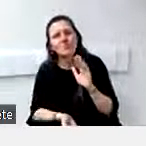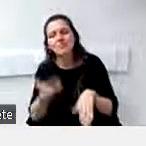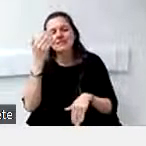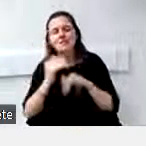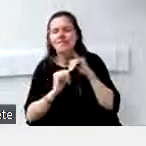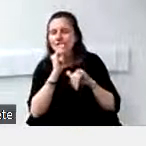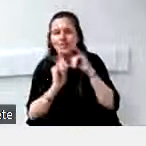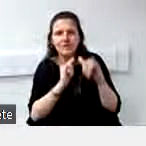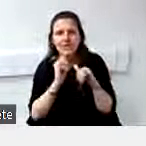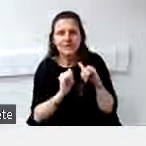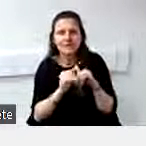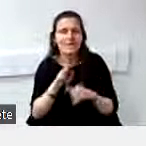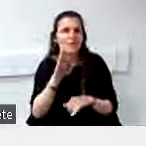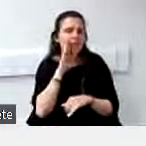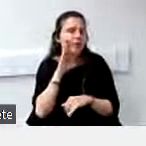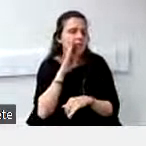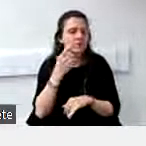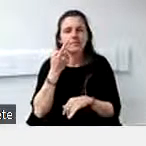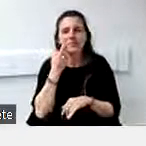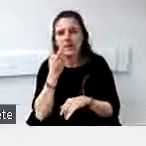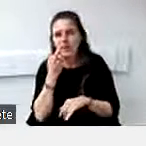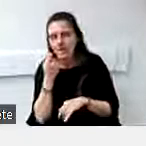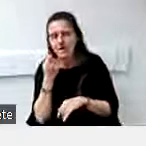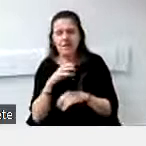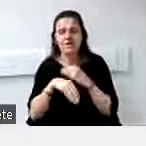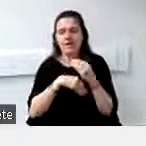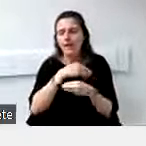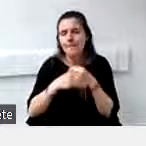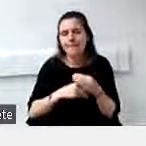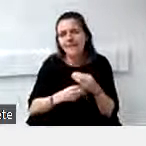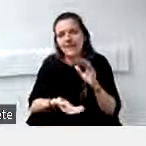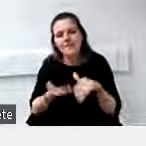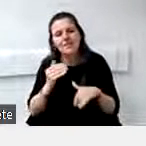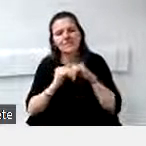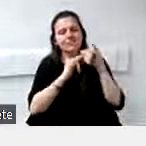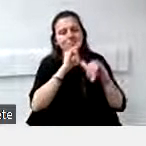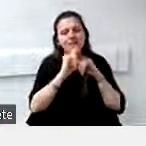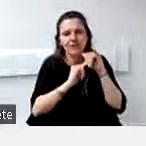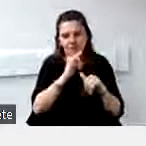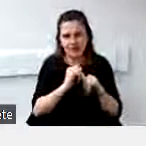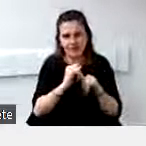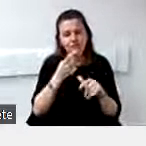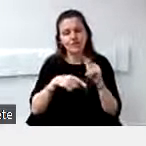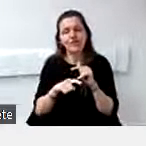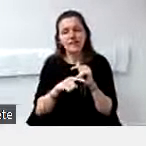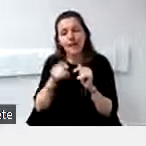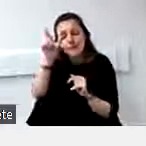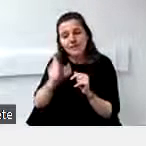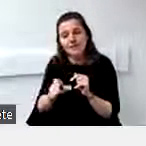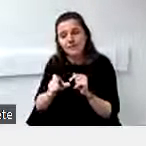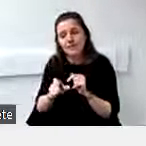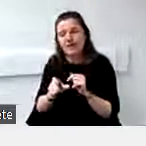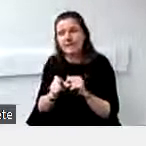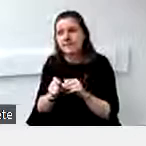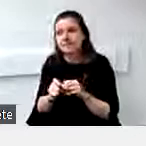confianza y el niño, niña, adolescente con discapacidad diga, me quieren tocar, me ofrecieron